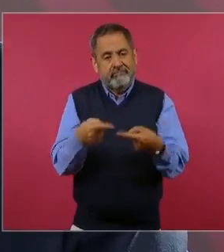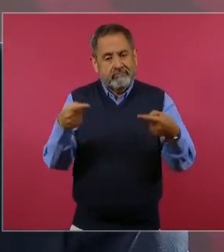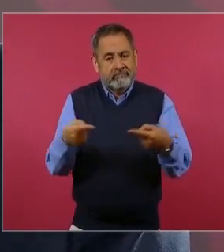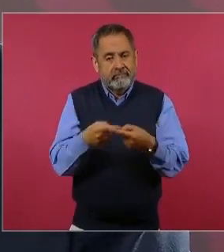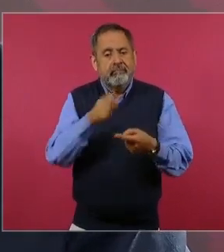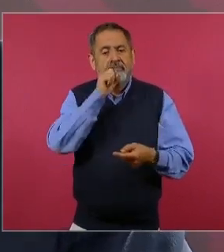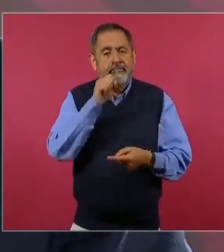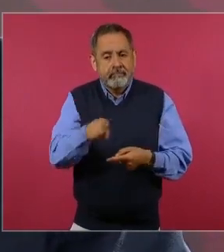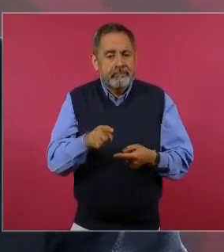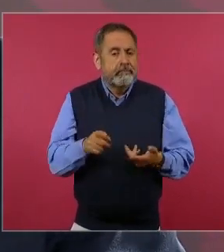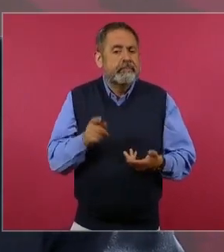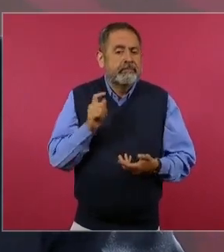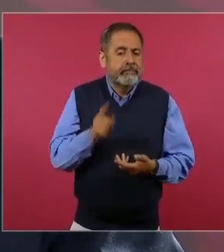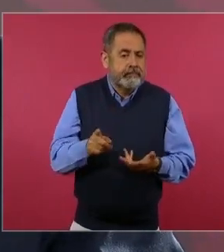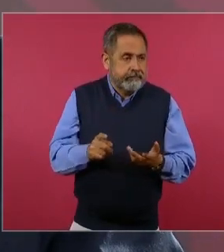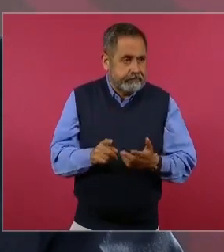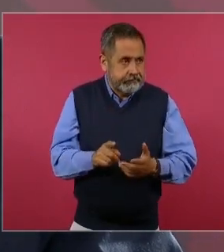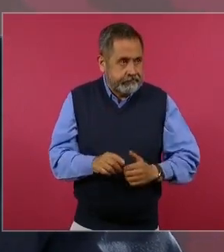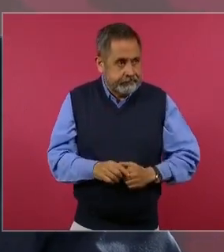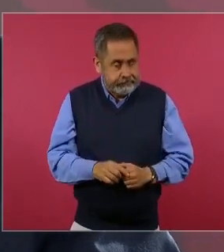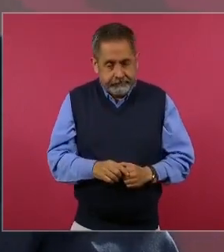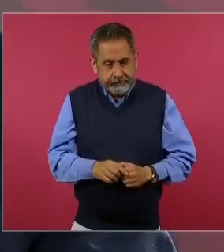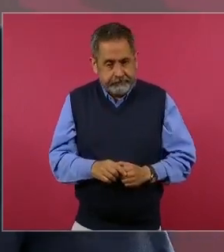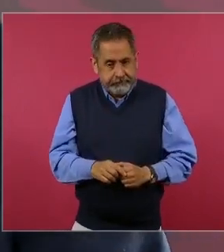el tráfico